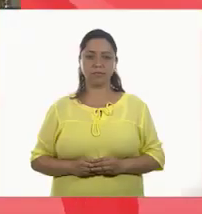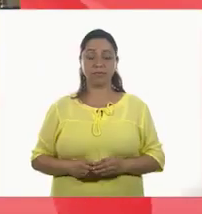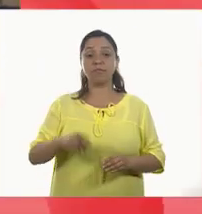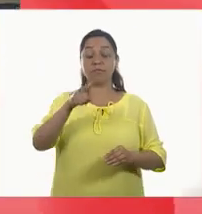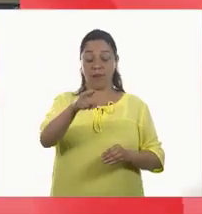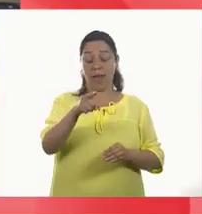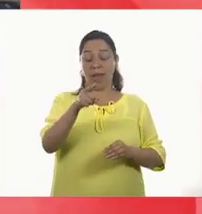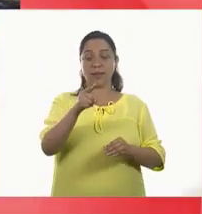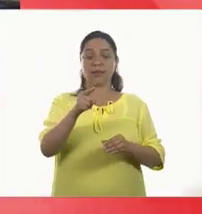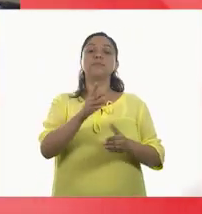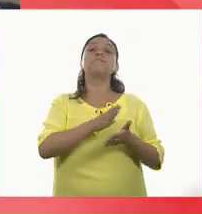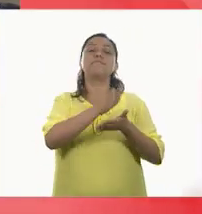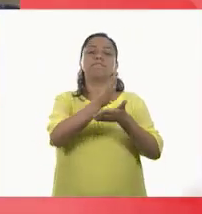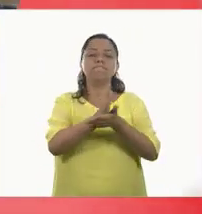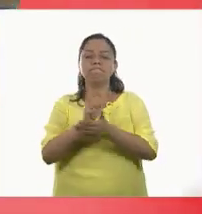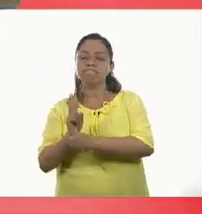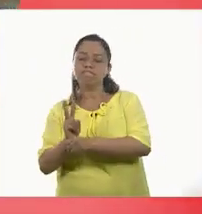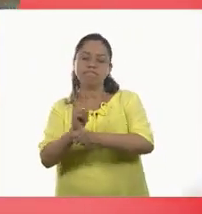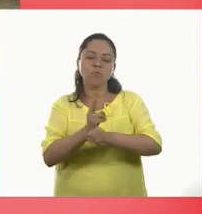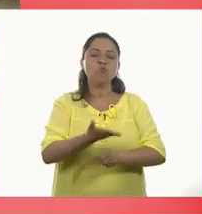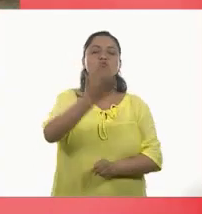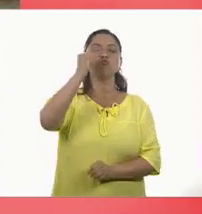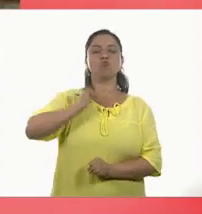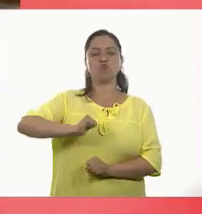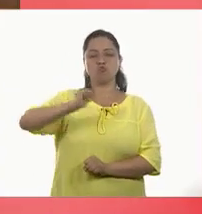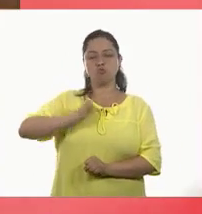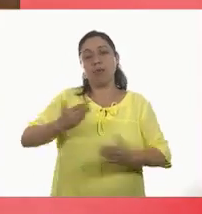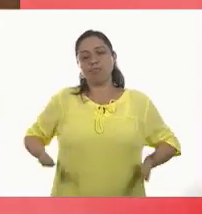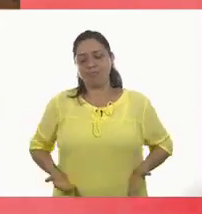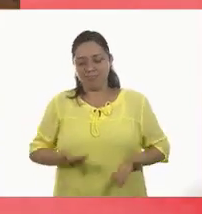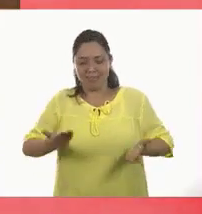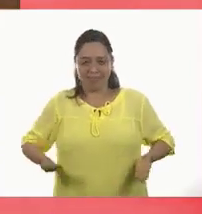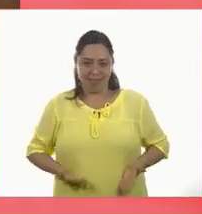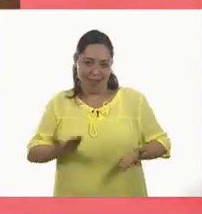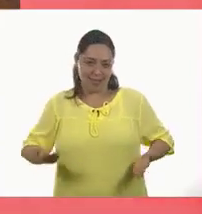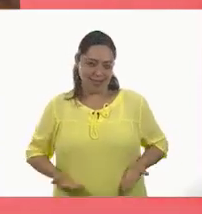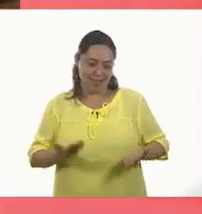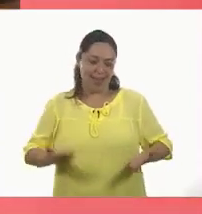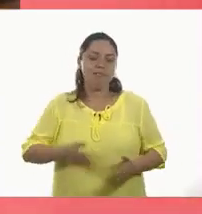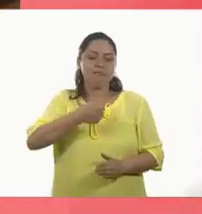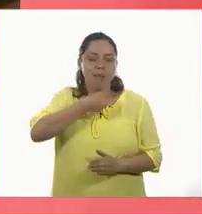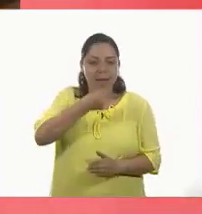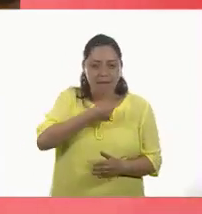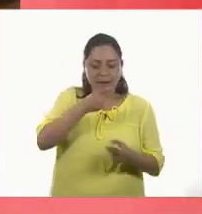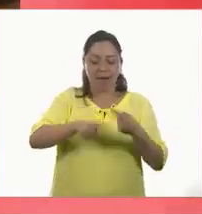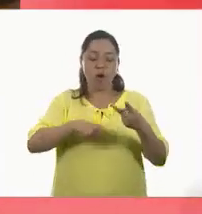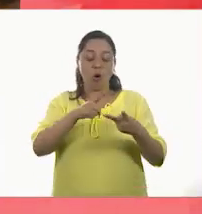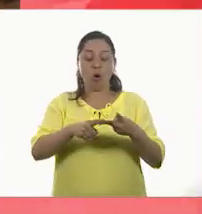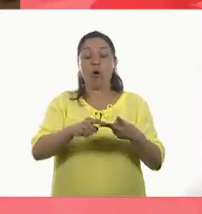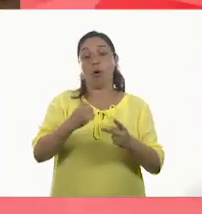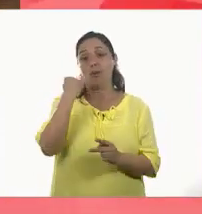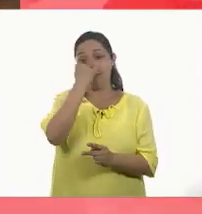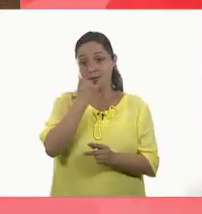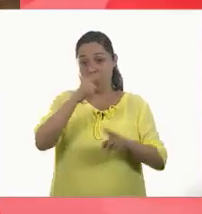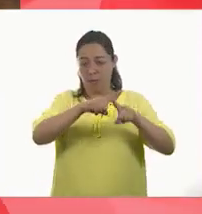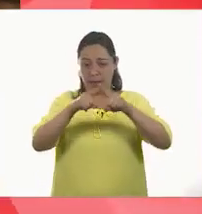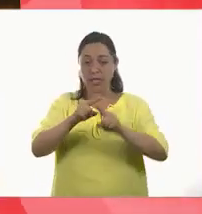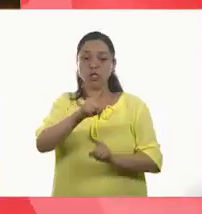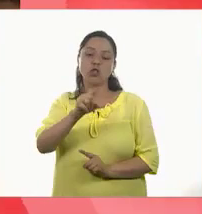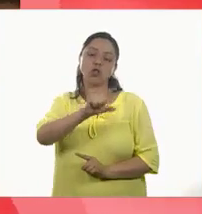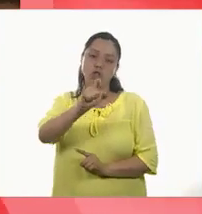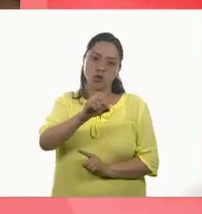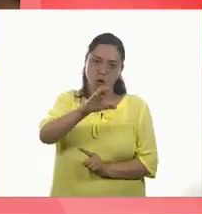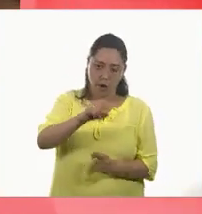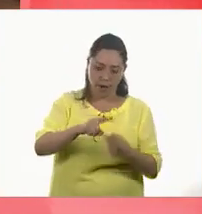Celosos guardianes de tradiciones ancestrales, como la danza del bailaviejo y las lenguas de pueblos originarios como el zoque y el